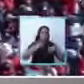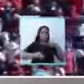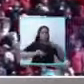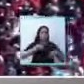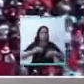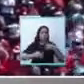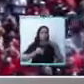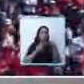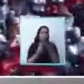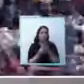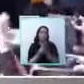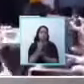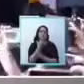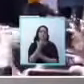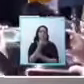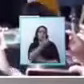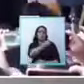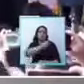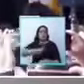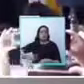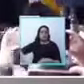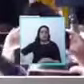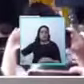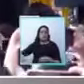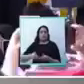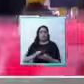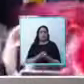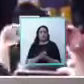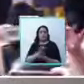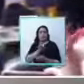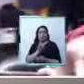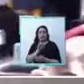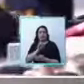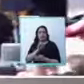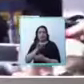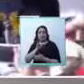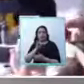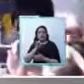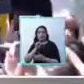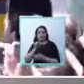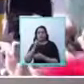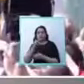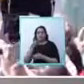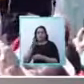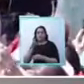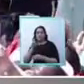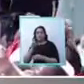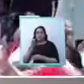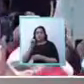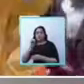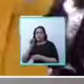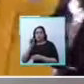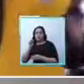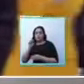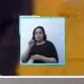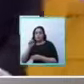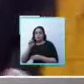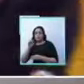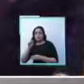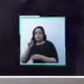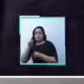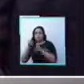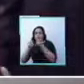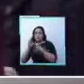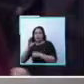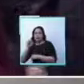enero del 2022 a la fecha, obviamente que tiene avances y retrocesos, ¿verdad? También hay que reconocer,